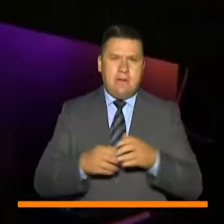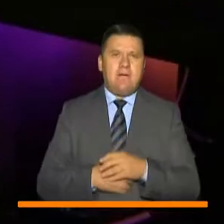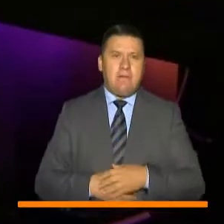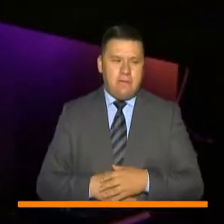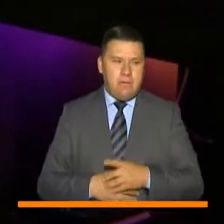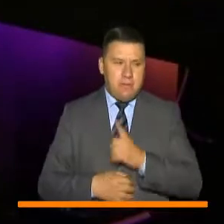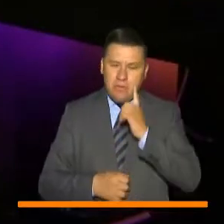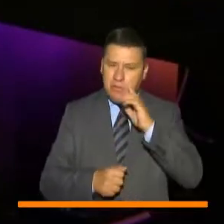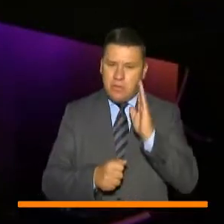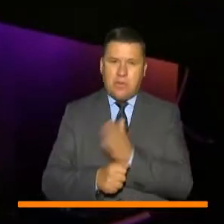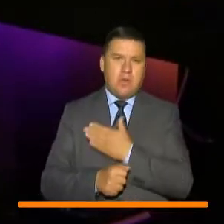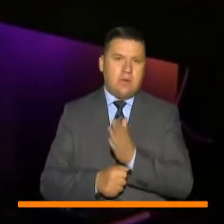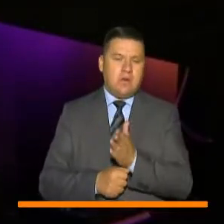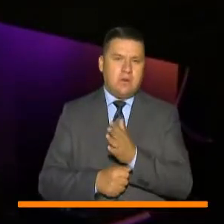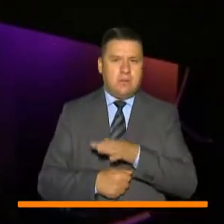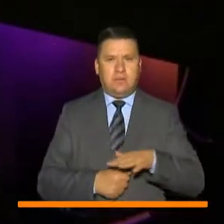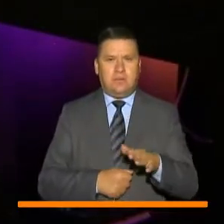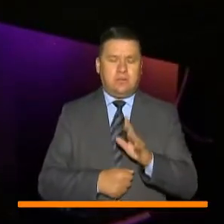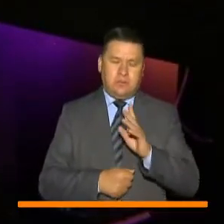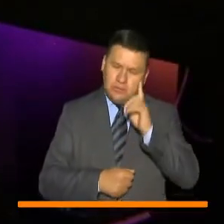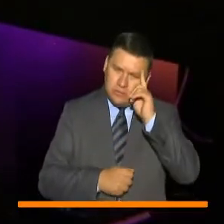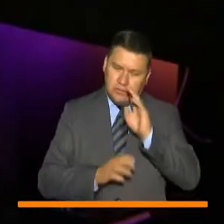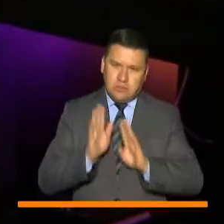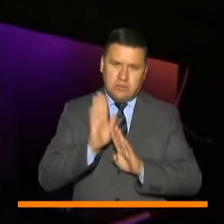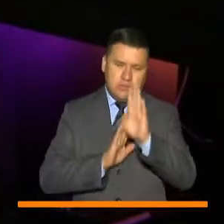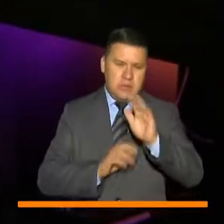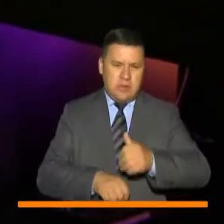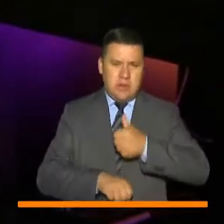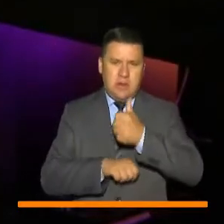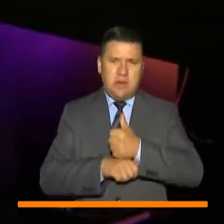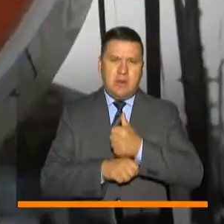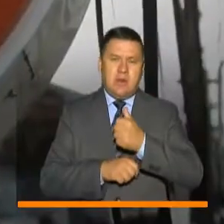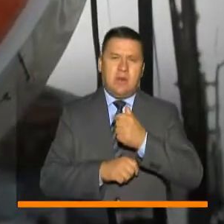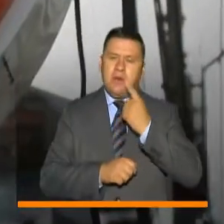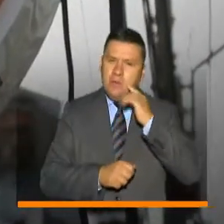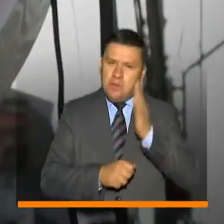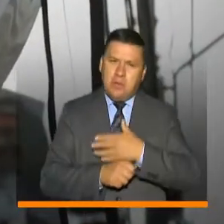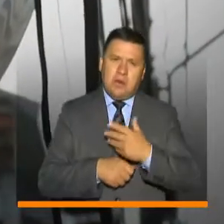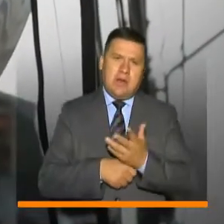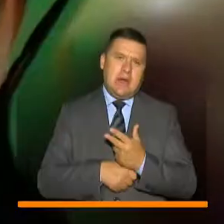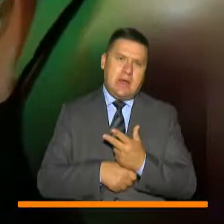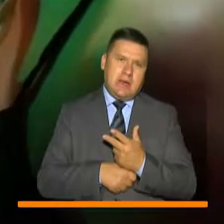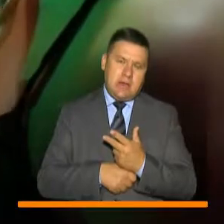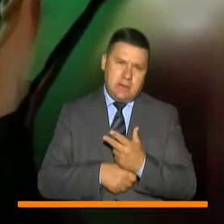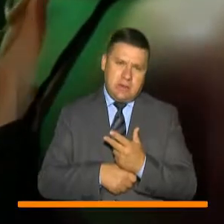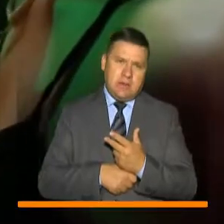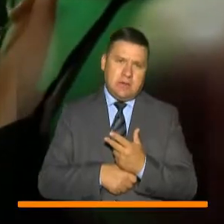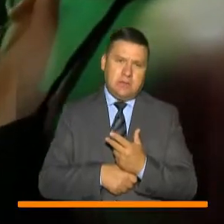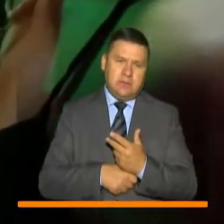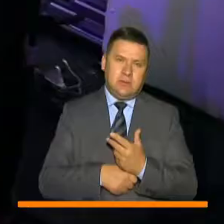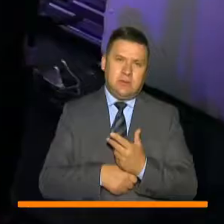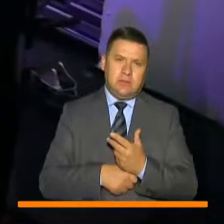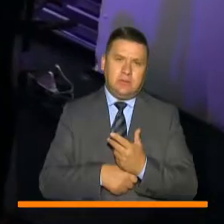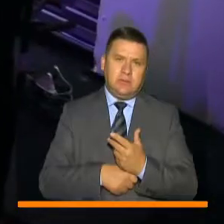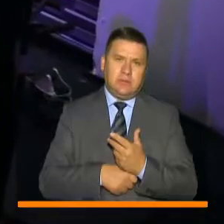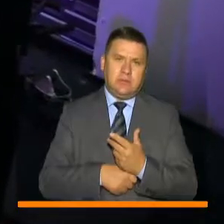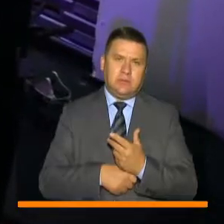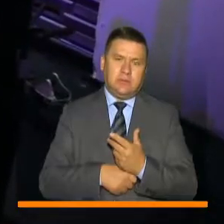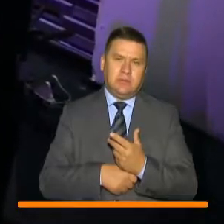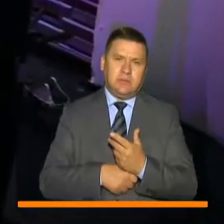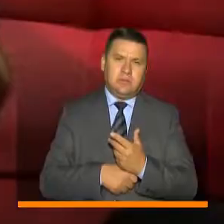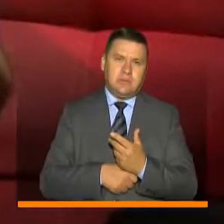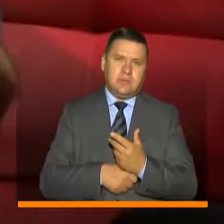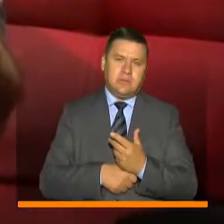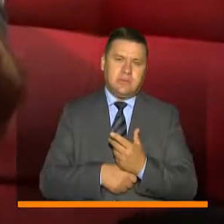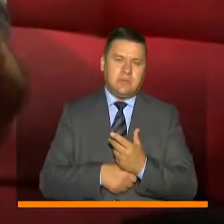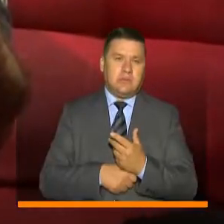eslabón de la música en la parte de creación, con directores, compositores, artistas, solistas,